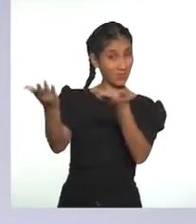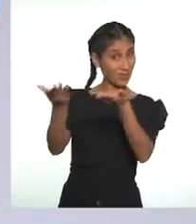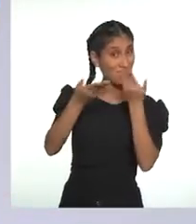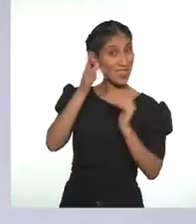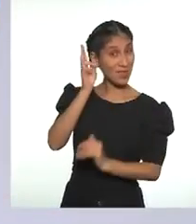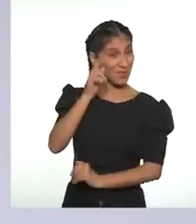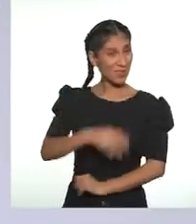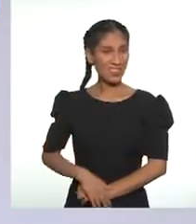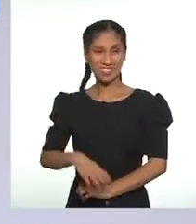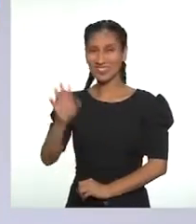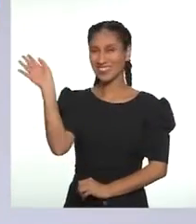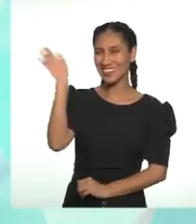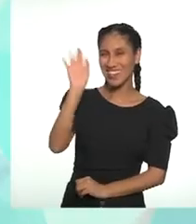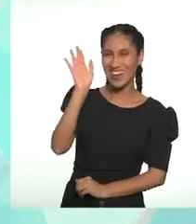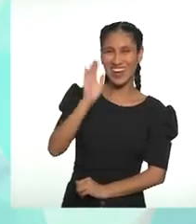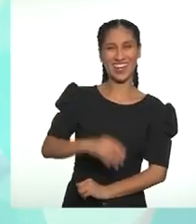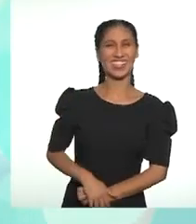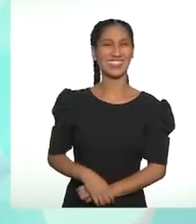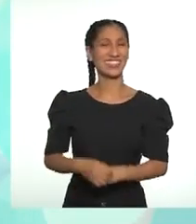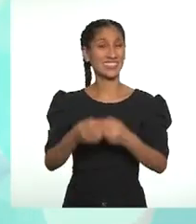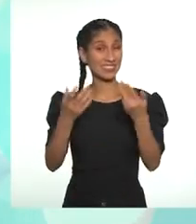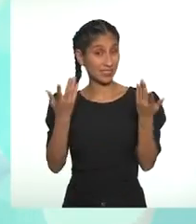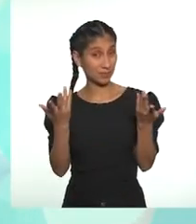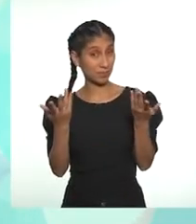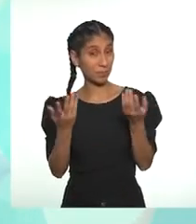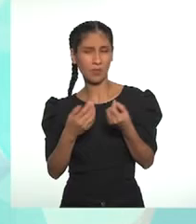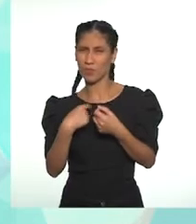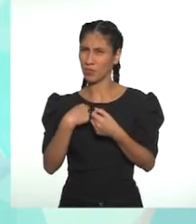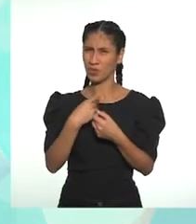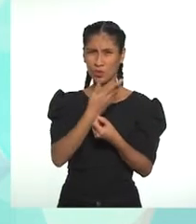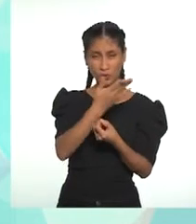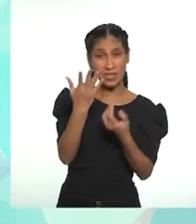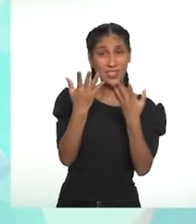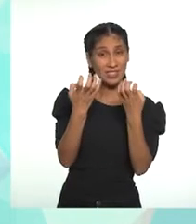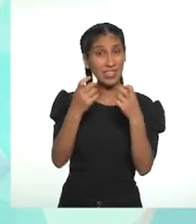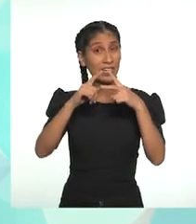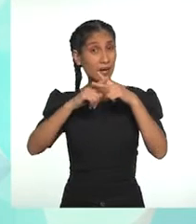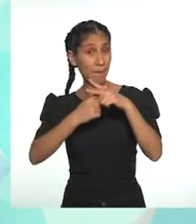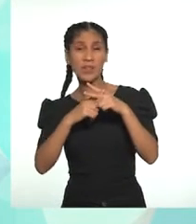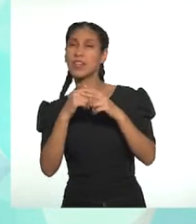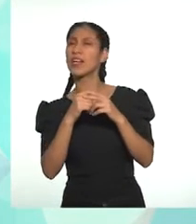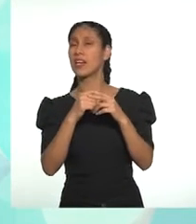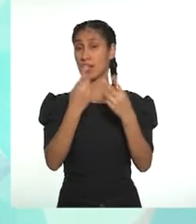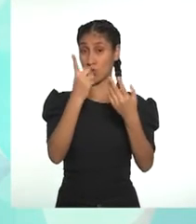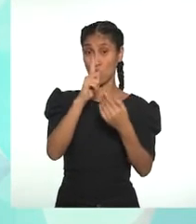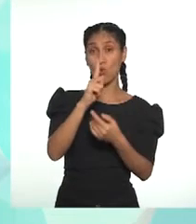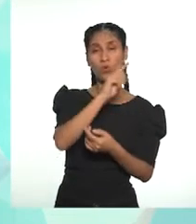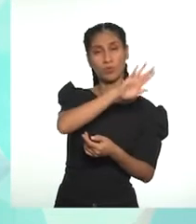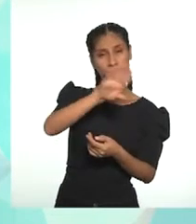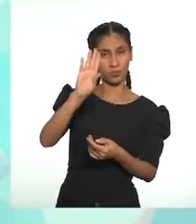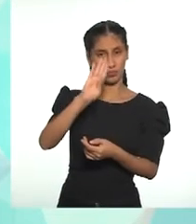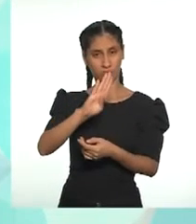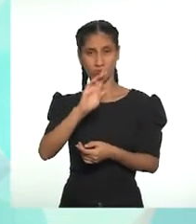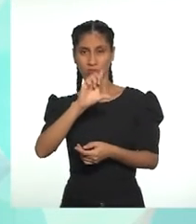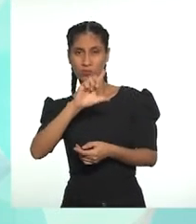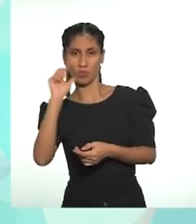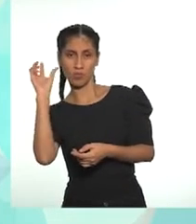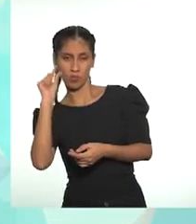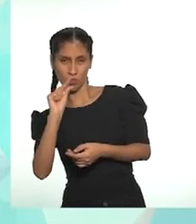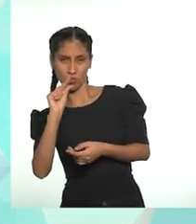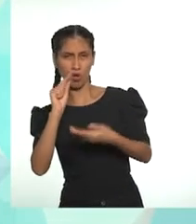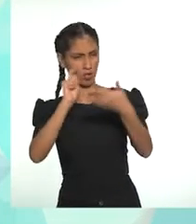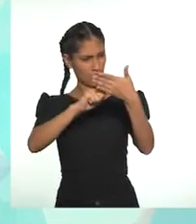instructivos. Bienvenida, profesora. Hola chicos y chicas. Escuché que quieren comenzar un blog donde difundan